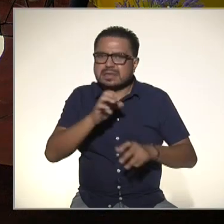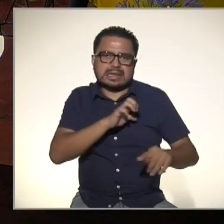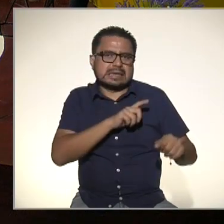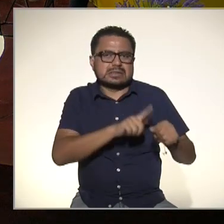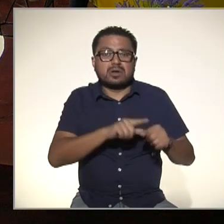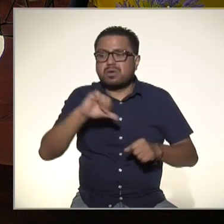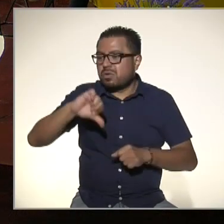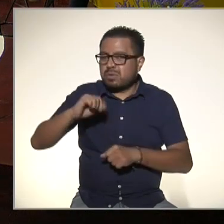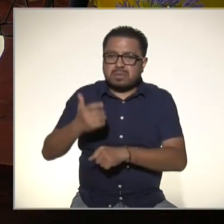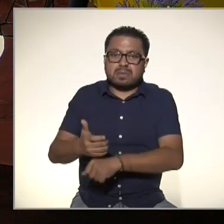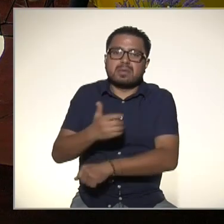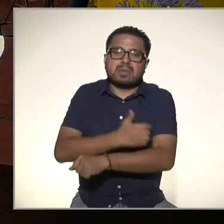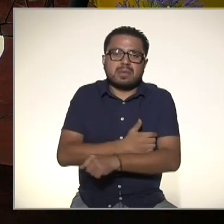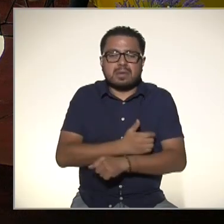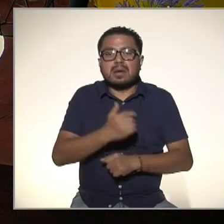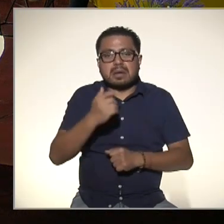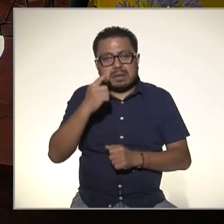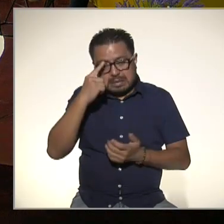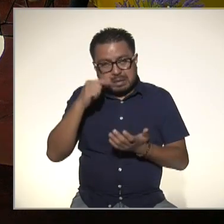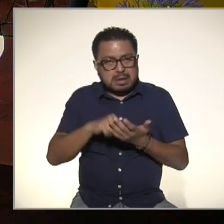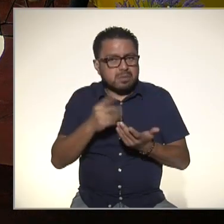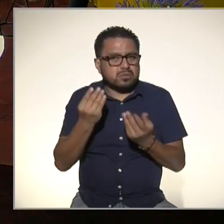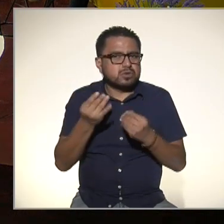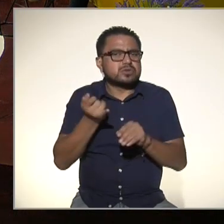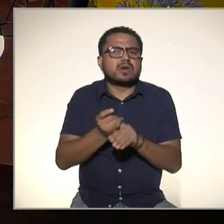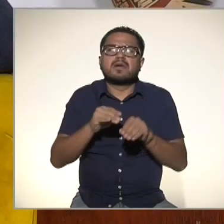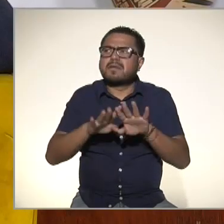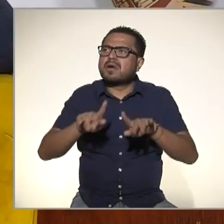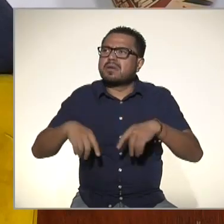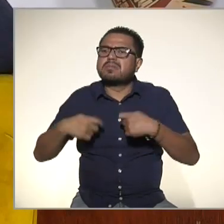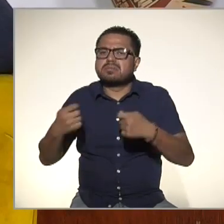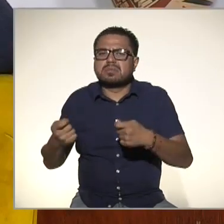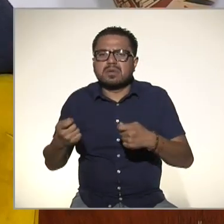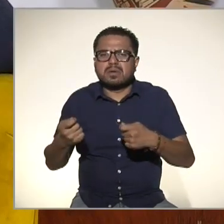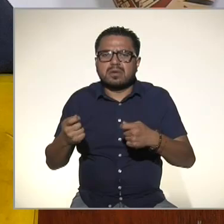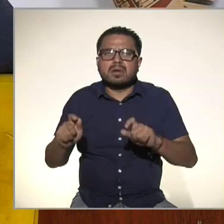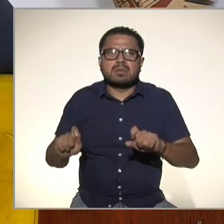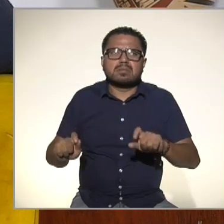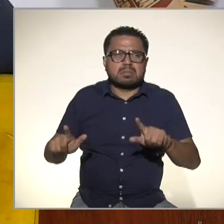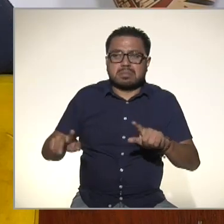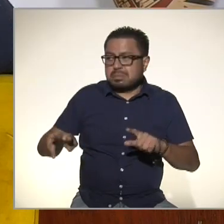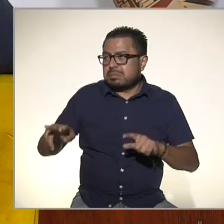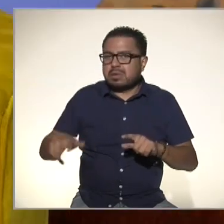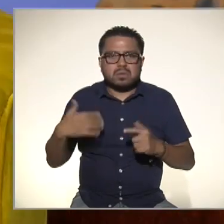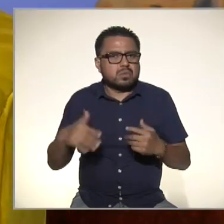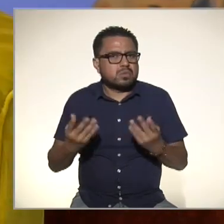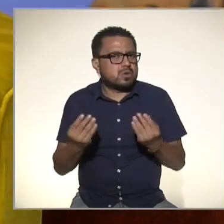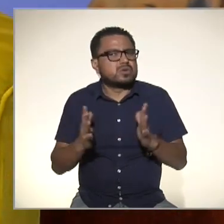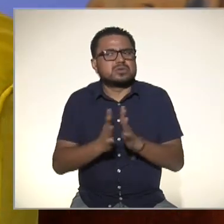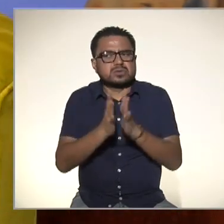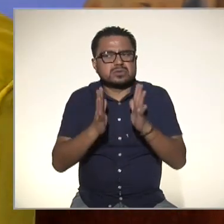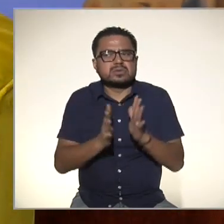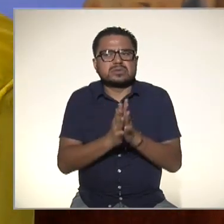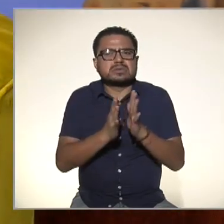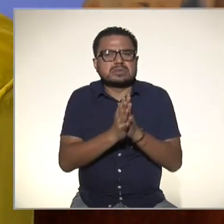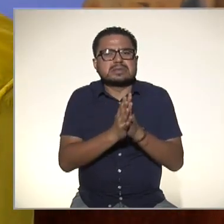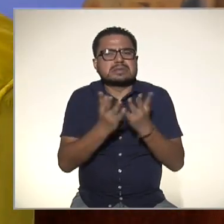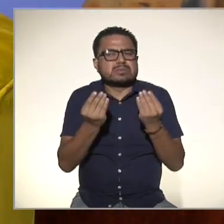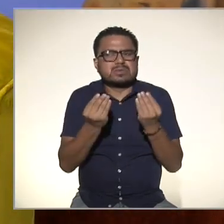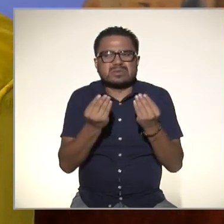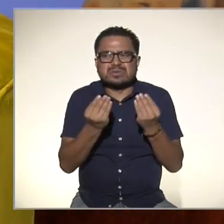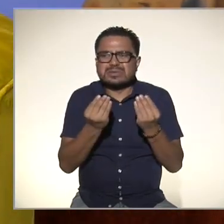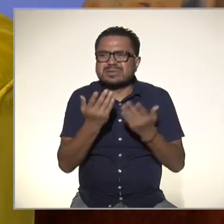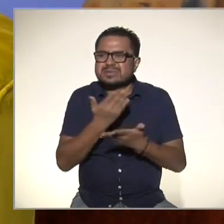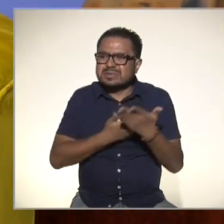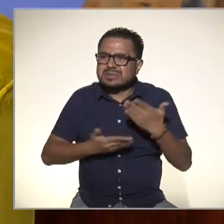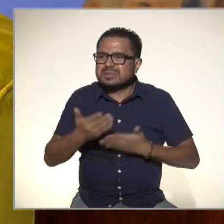habernos acompañado el día de hoy. Creo que se dio muchísima información, Citlali. Padre el programa, ¿verdad? La verdad que sí, mucha participación y bueno, aprendimos muchísimo como siempre.